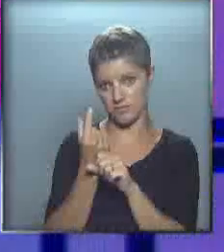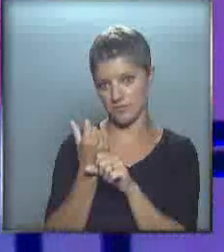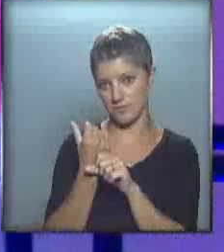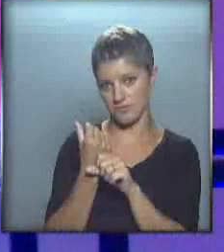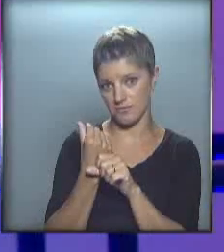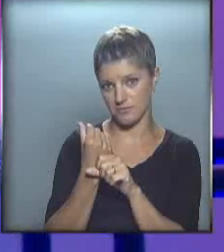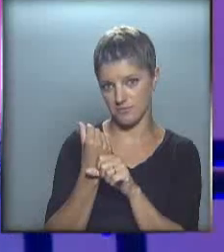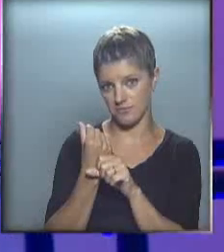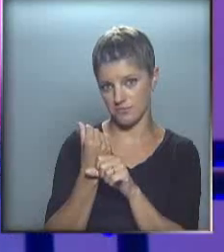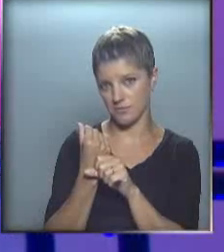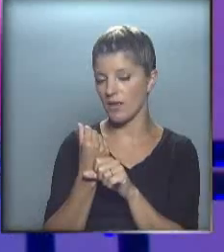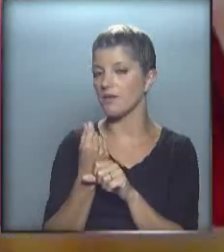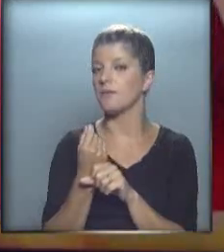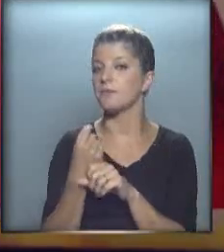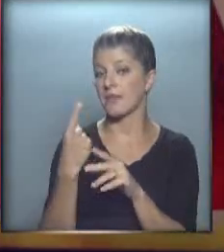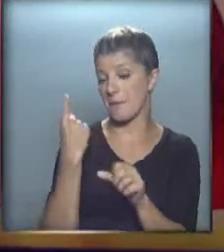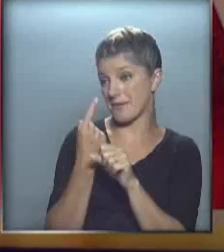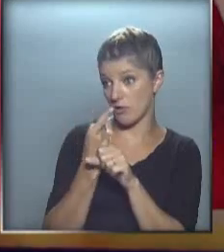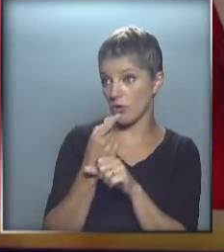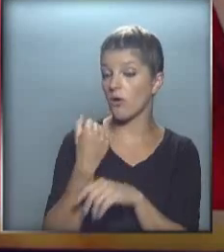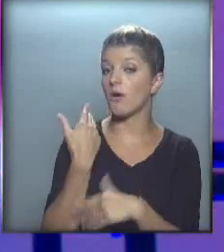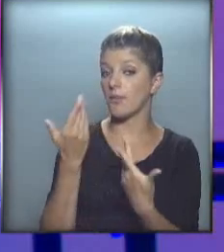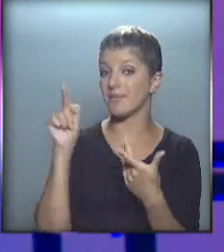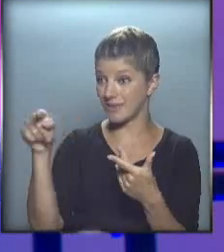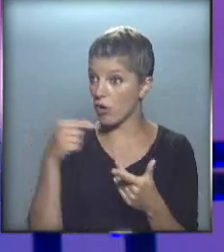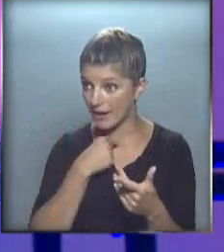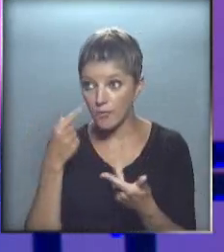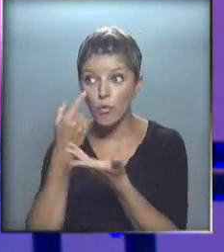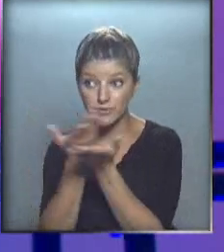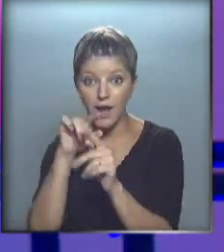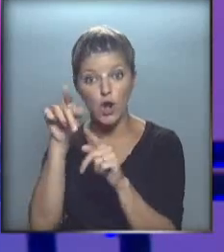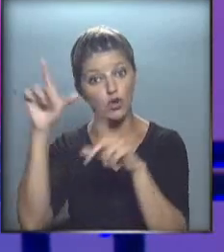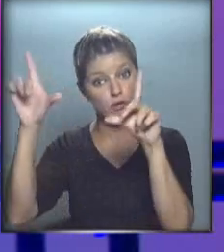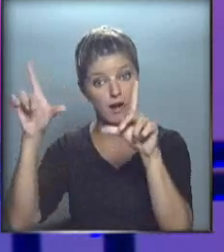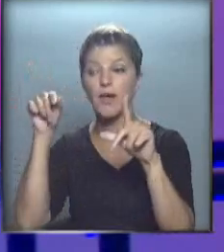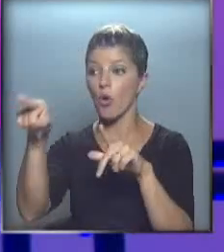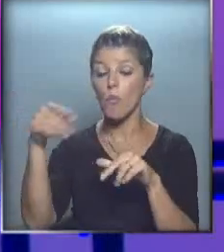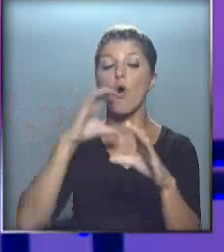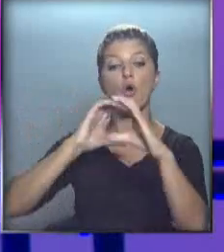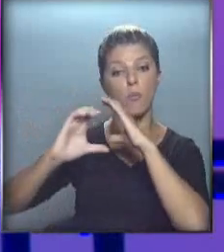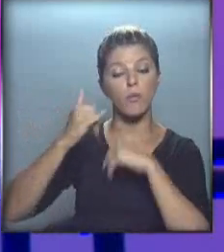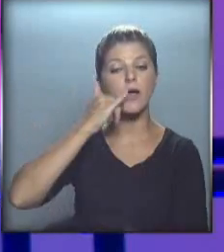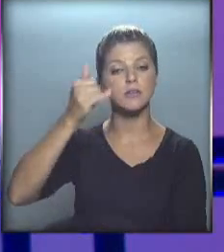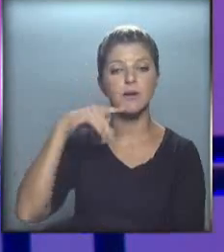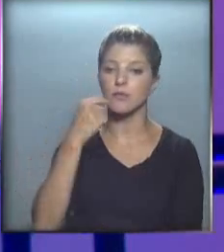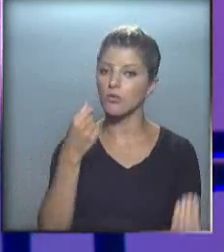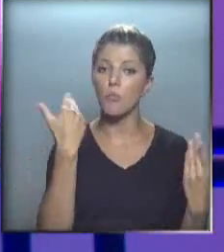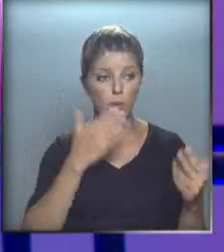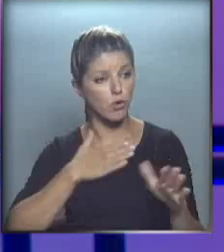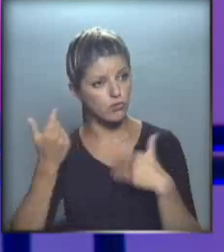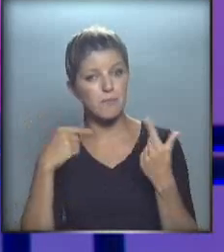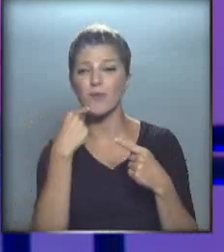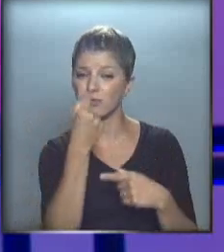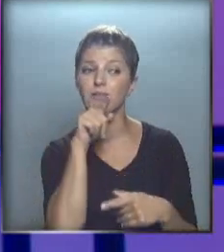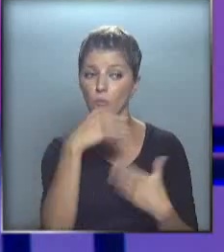contactar. Si se quiere mostrar tu imagen, se te tiene que comunicar a vos y preguntarte, che, ¿te molestaría si mostramos tu imagen? Y